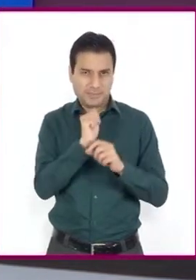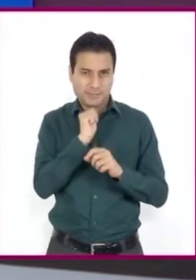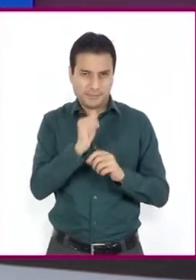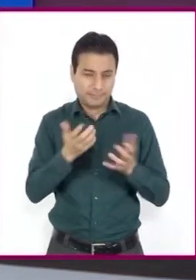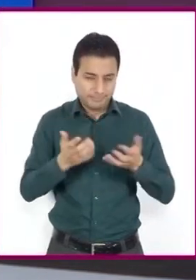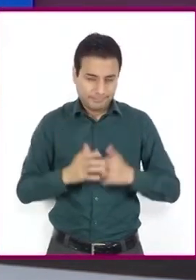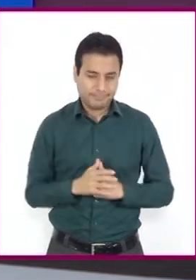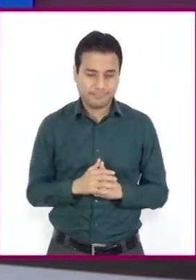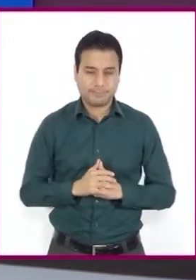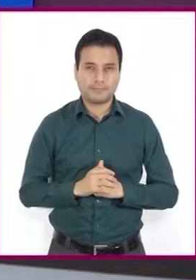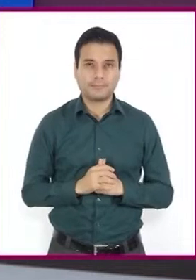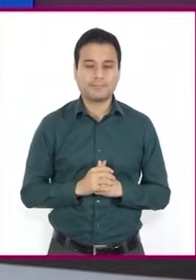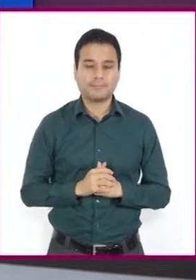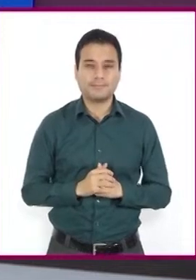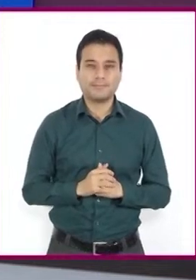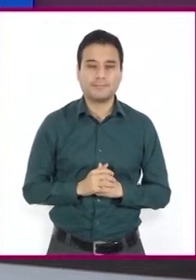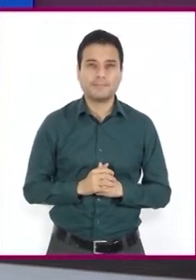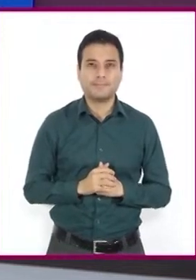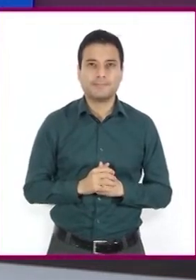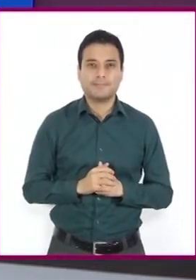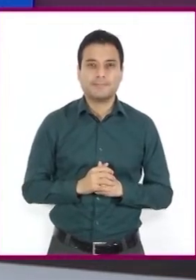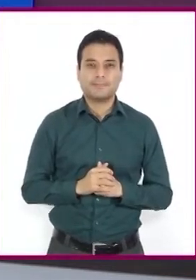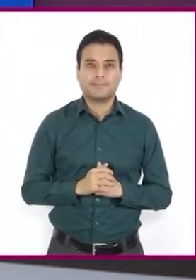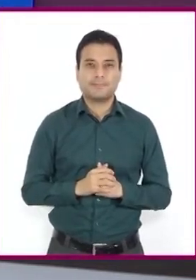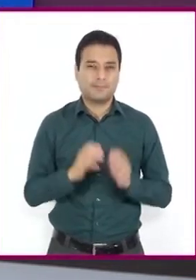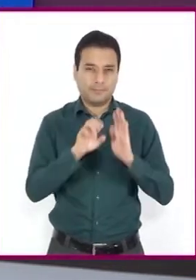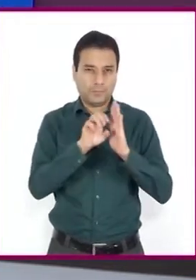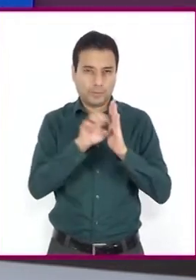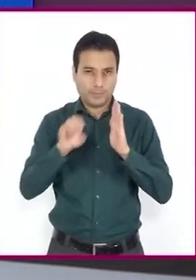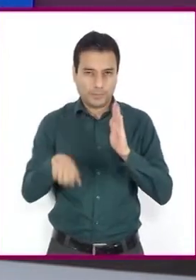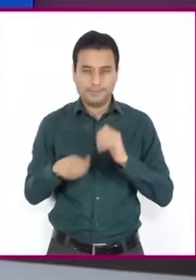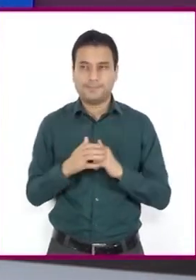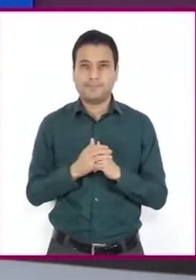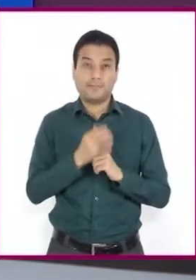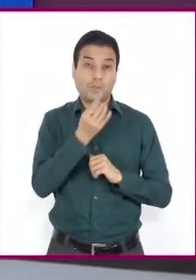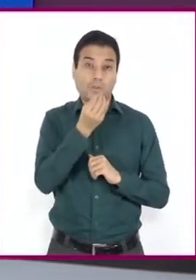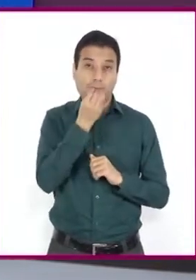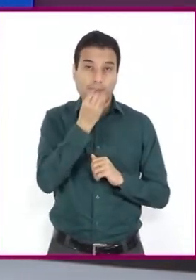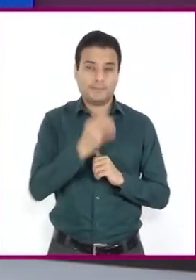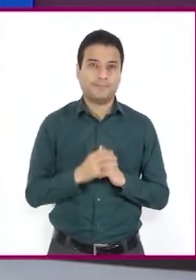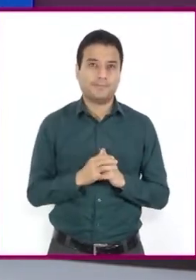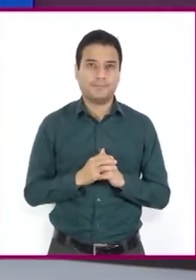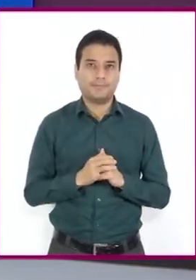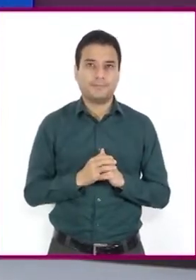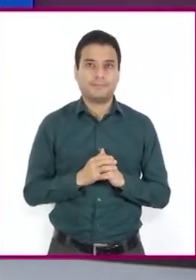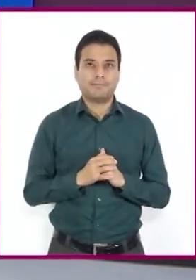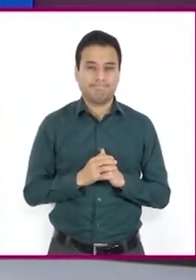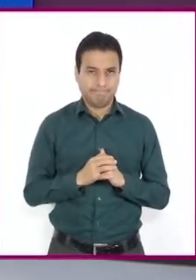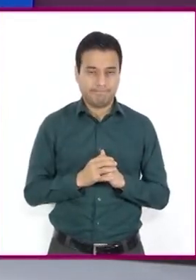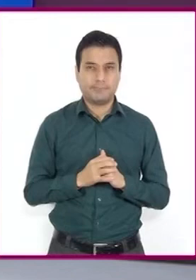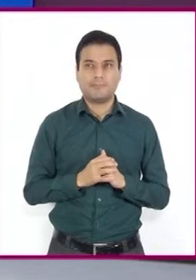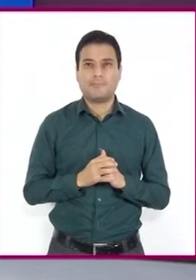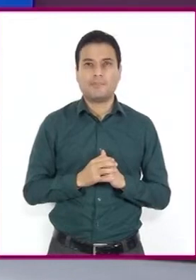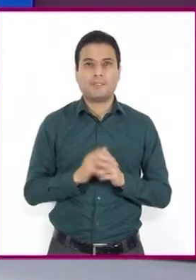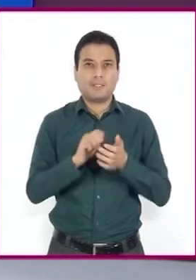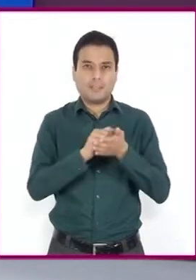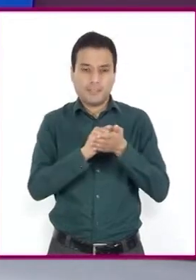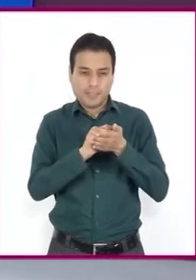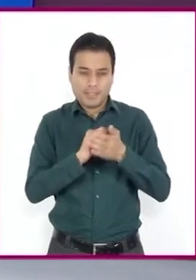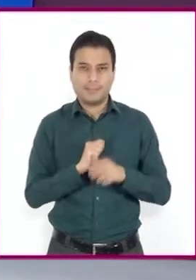ar, er o ir, como en comer, rayar, subir.